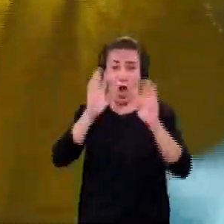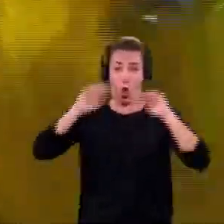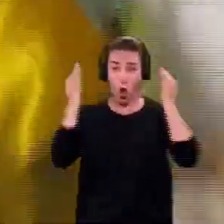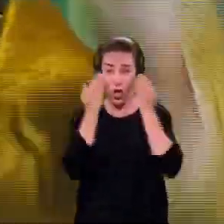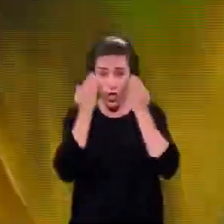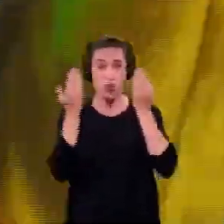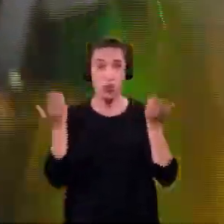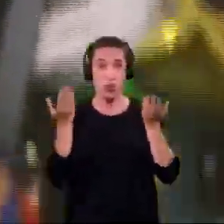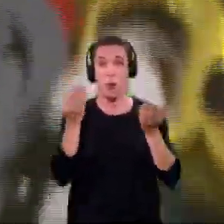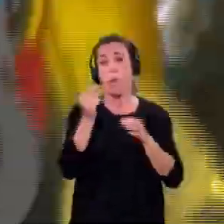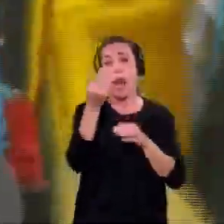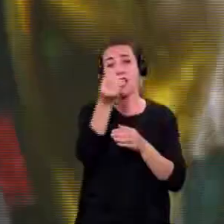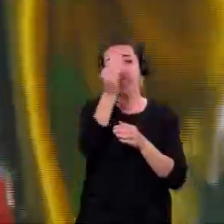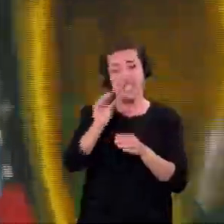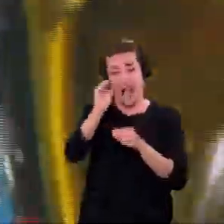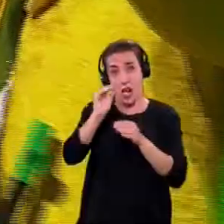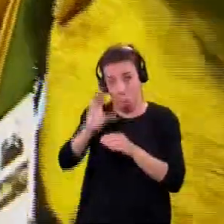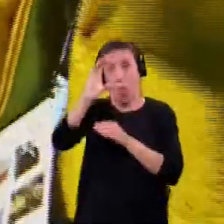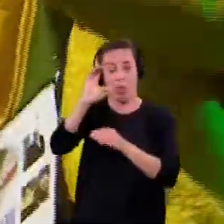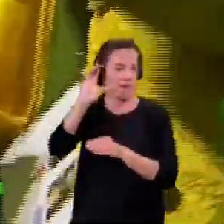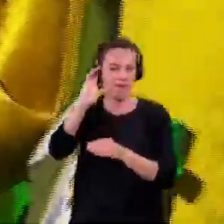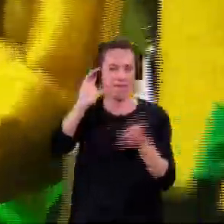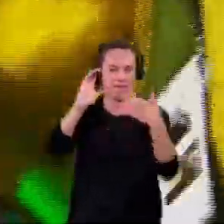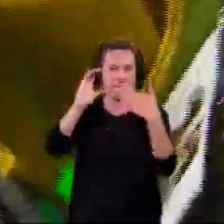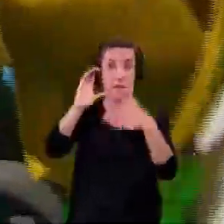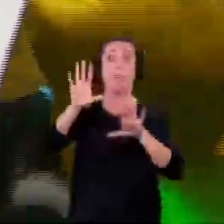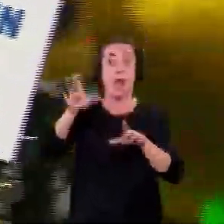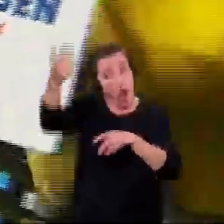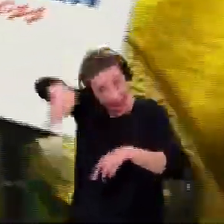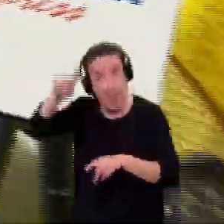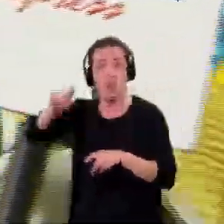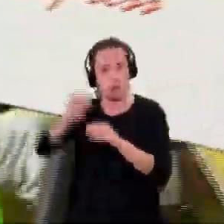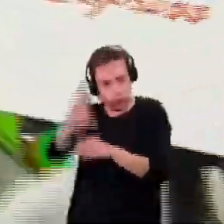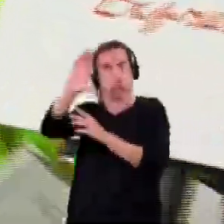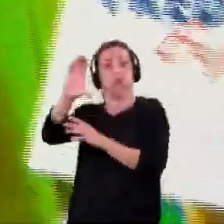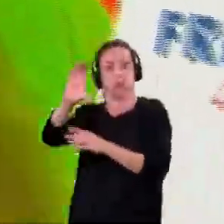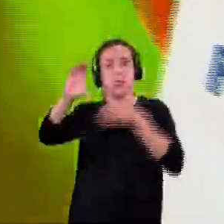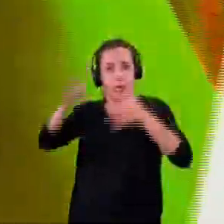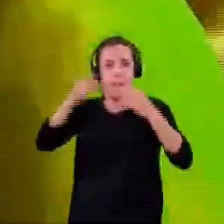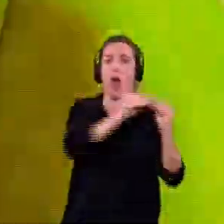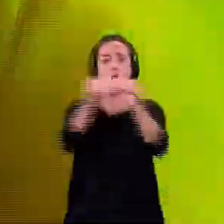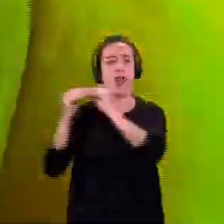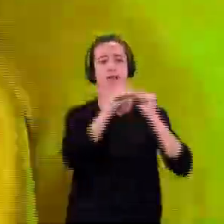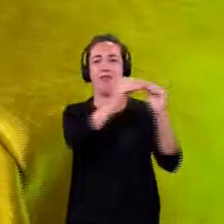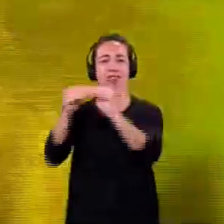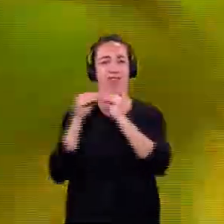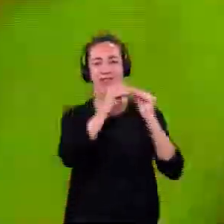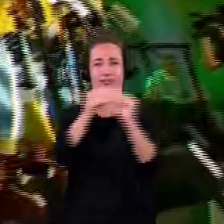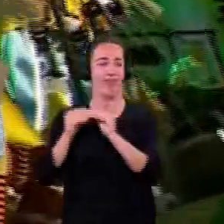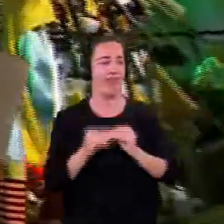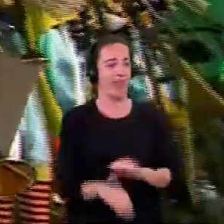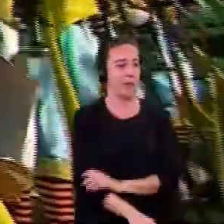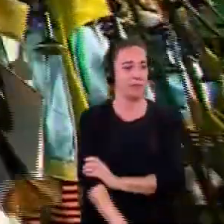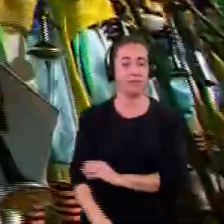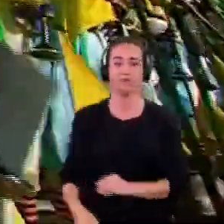o parar. Pero coño, pa' subirse ellos el sueldo el acuerdo siempre es total. Que